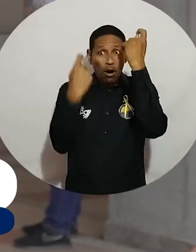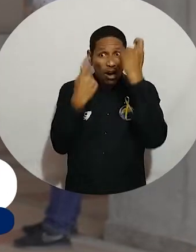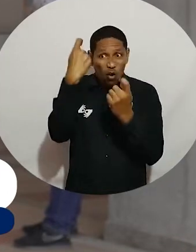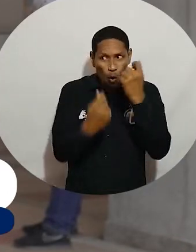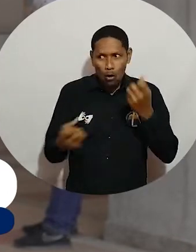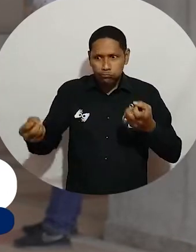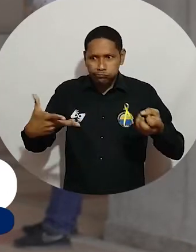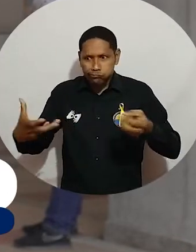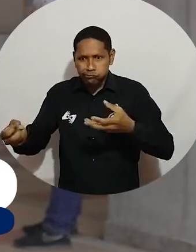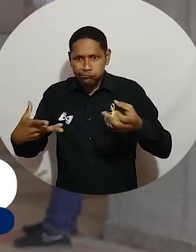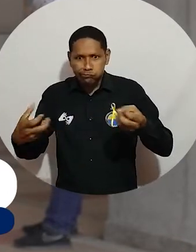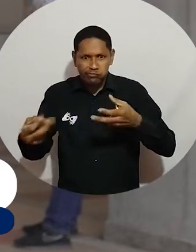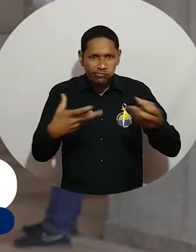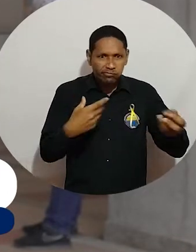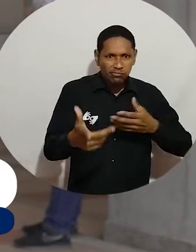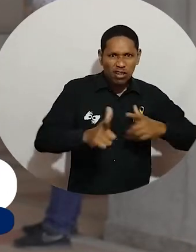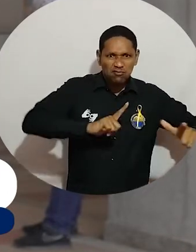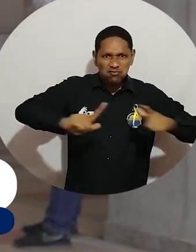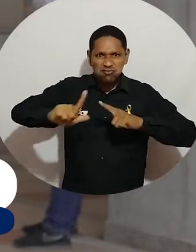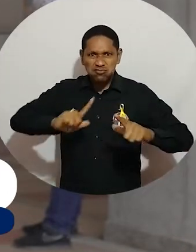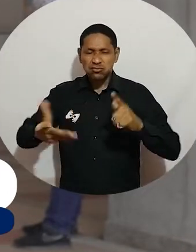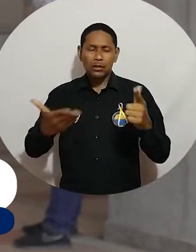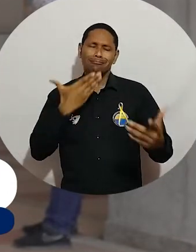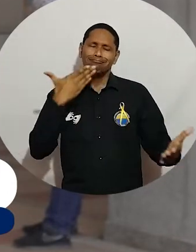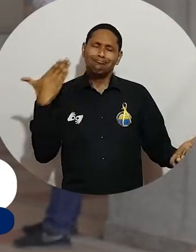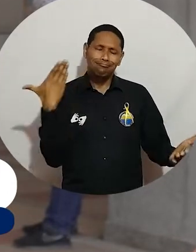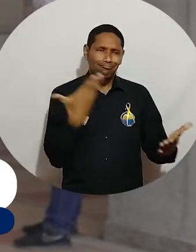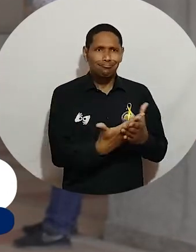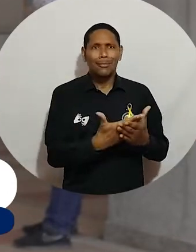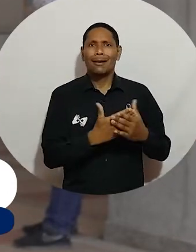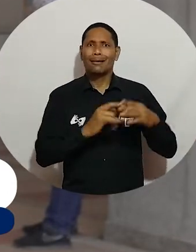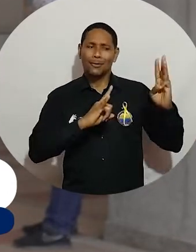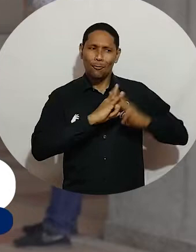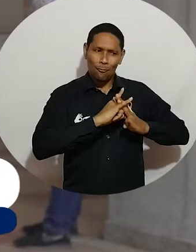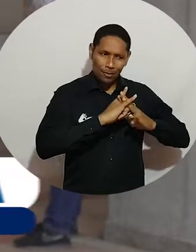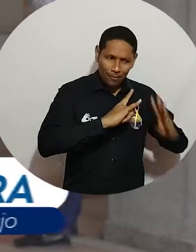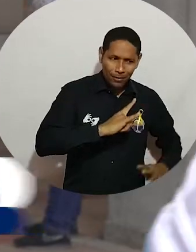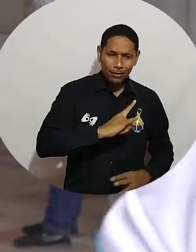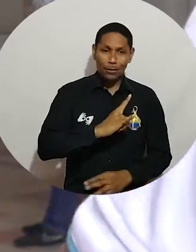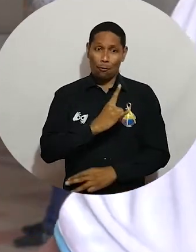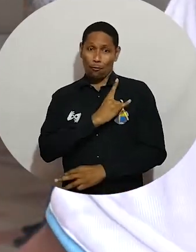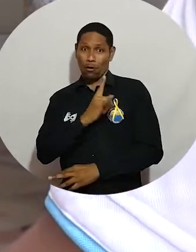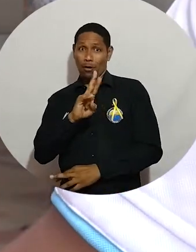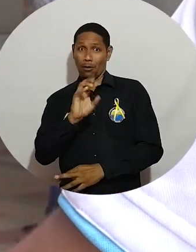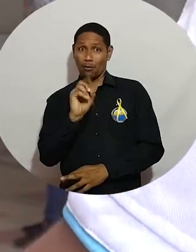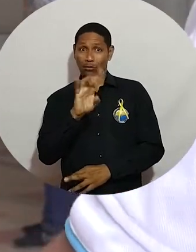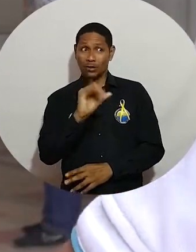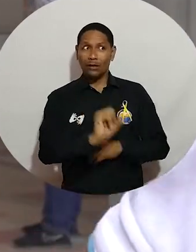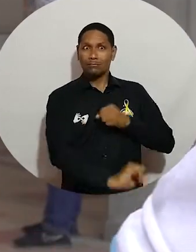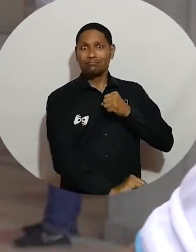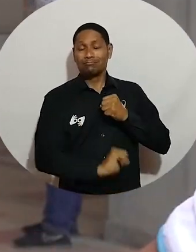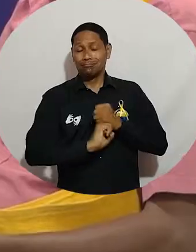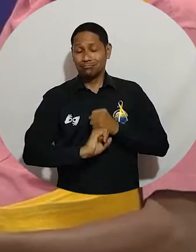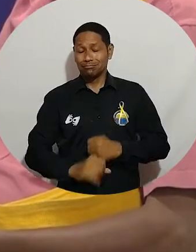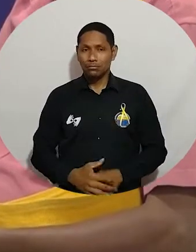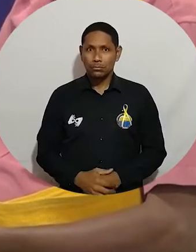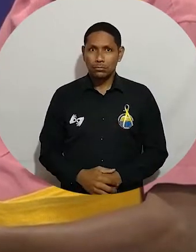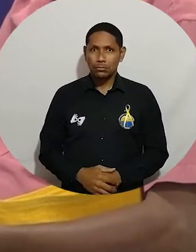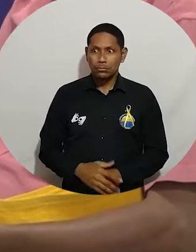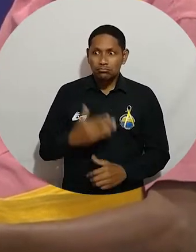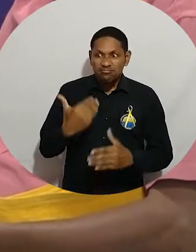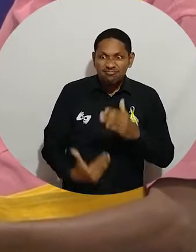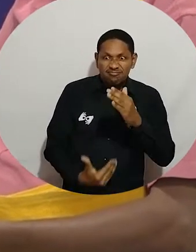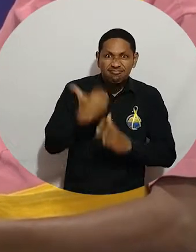solidaria con este emprendimiento que vamos a tener. Y gracias a la Universidad del Magdalena y a la Universidad del Rosario de tenernos en cuenta.